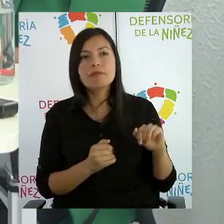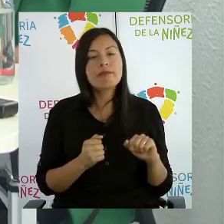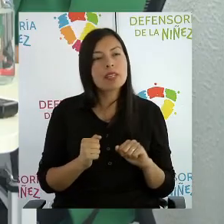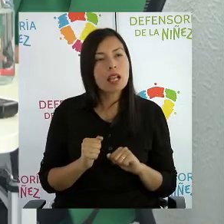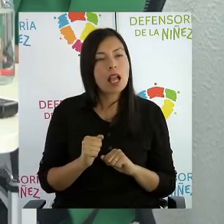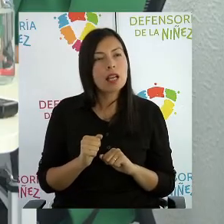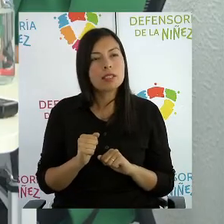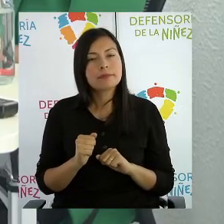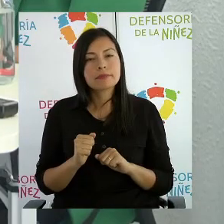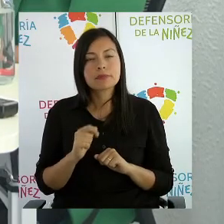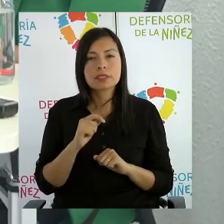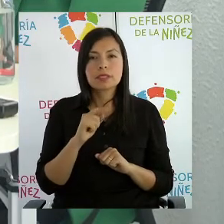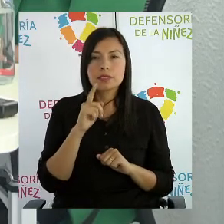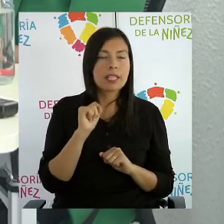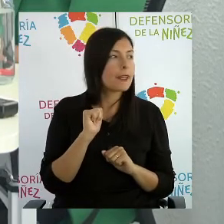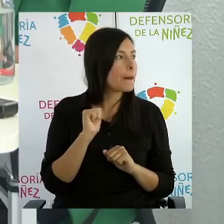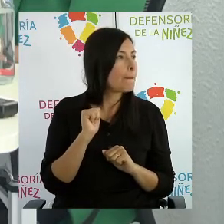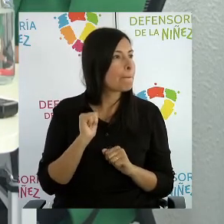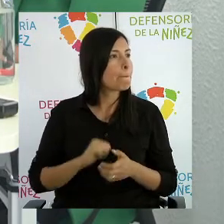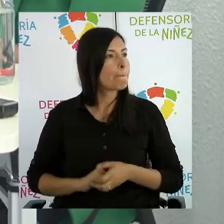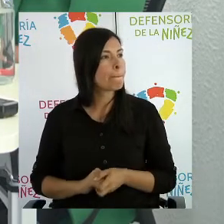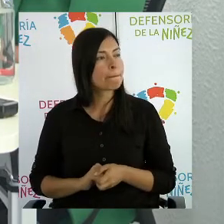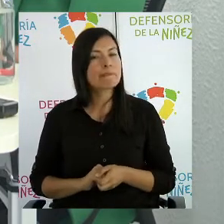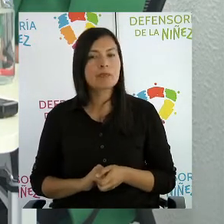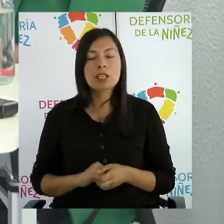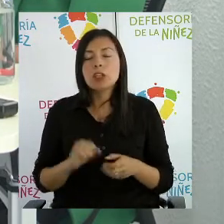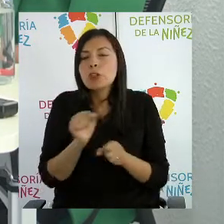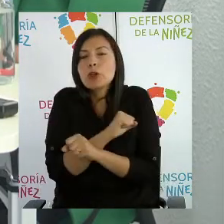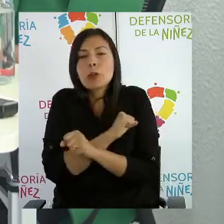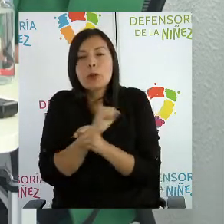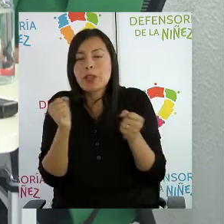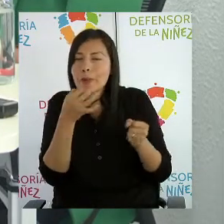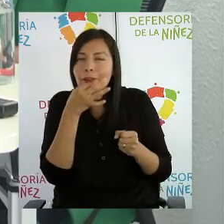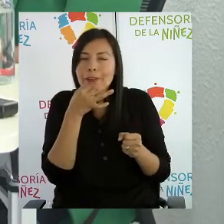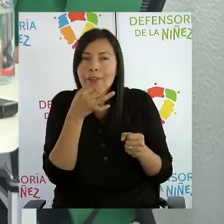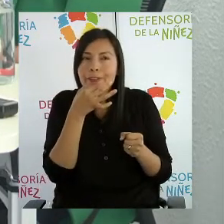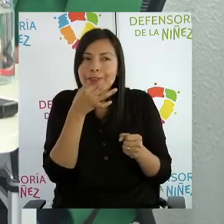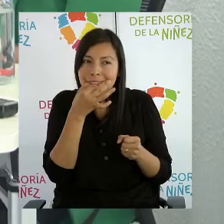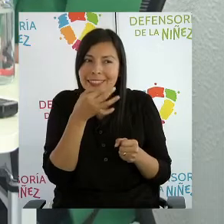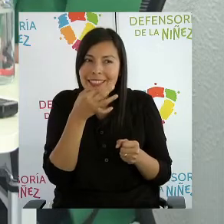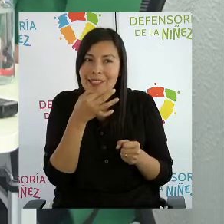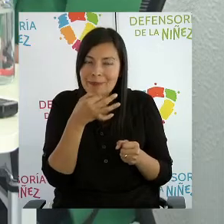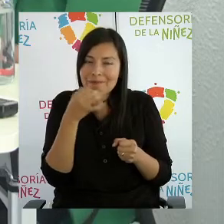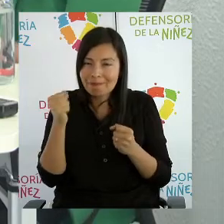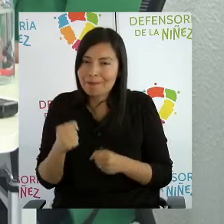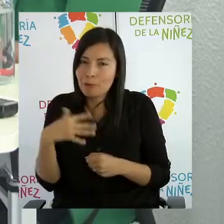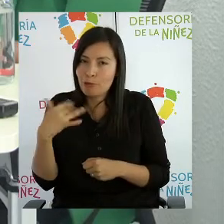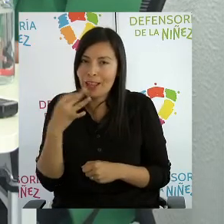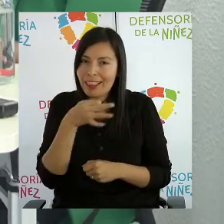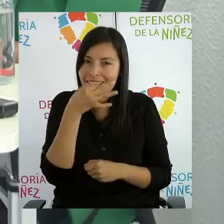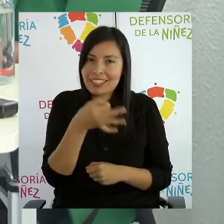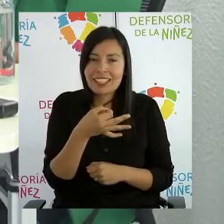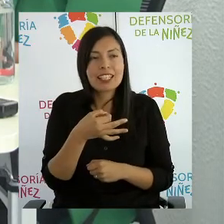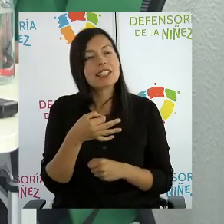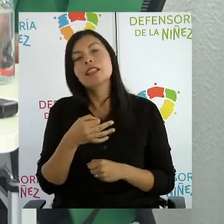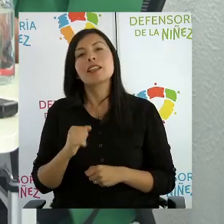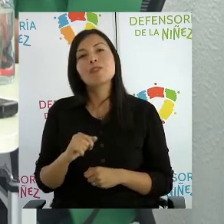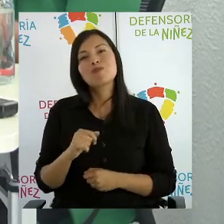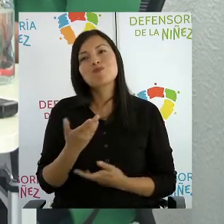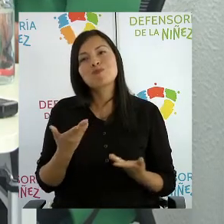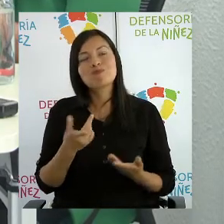planteado, finalmente no podemos dejar de mencionar hoy día en esta instancia que